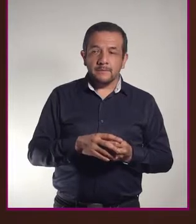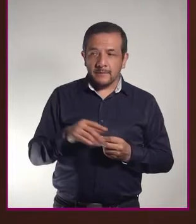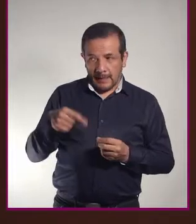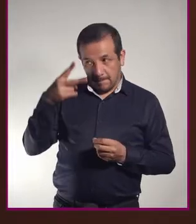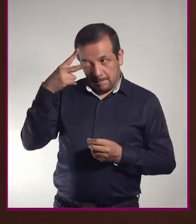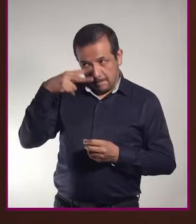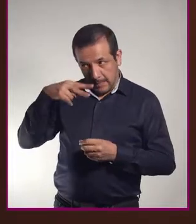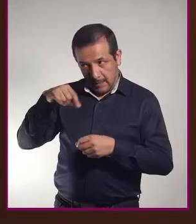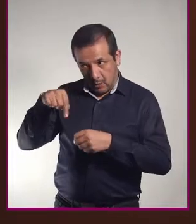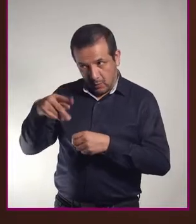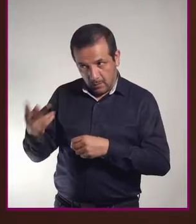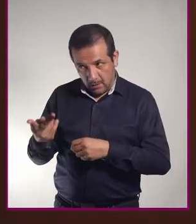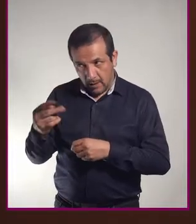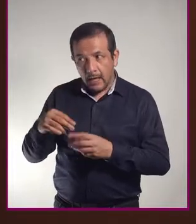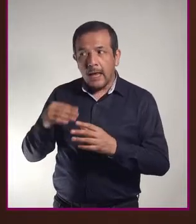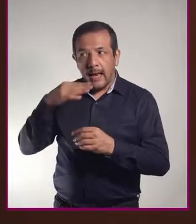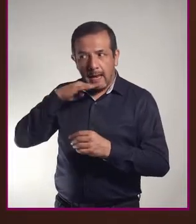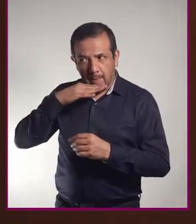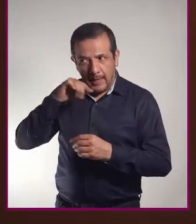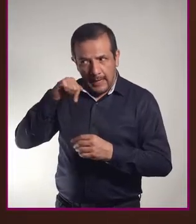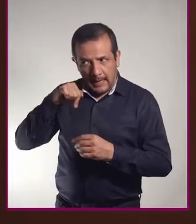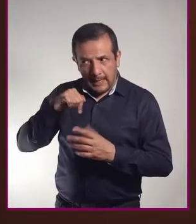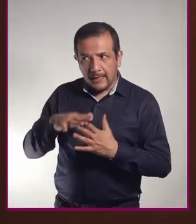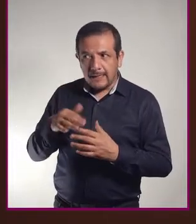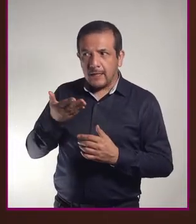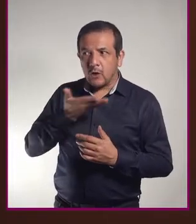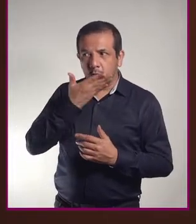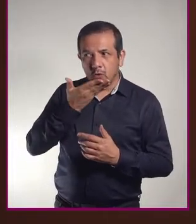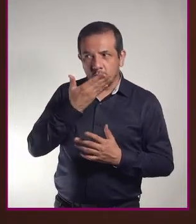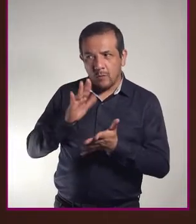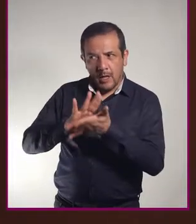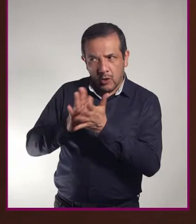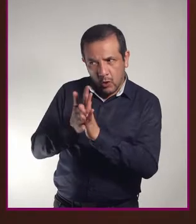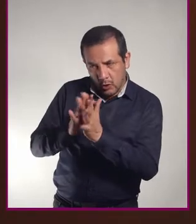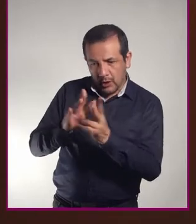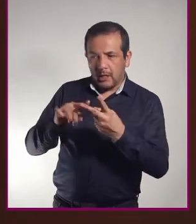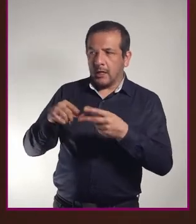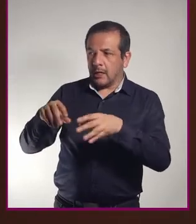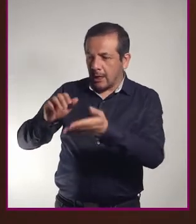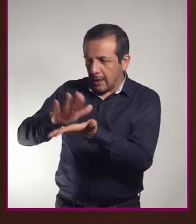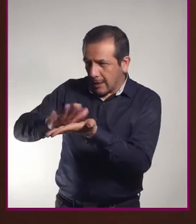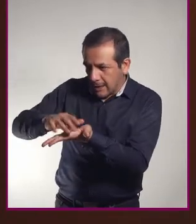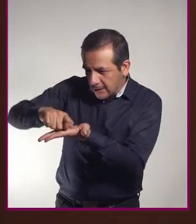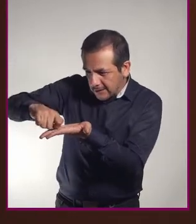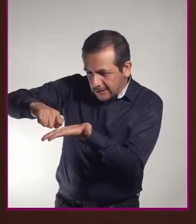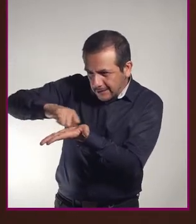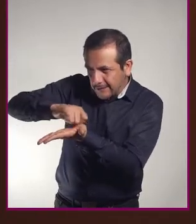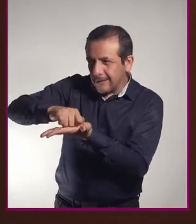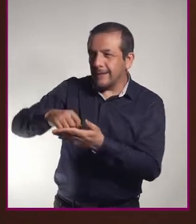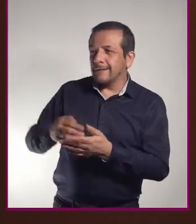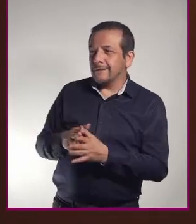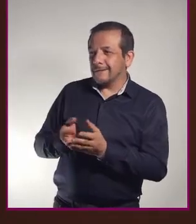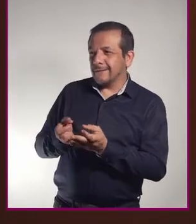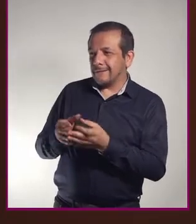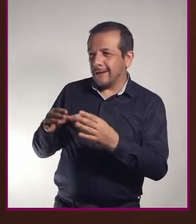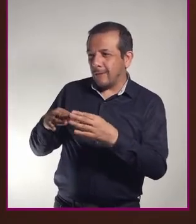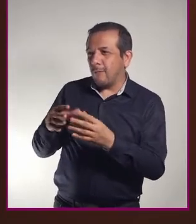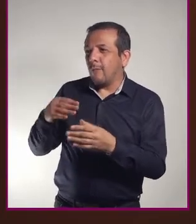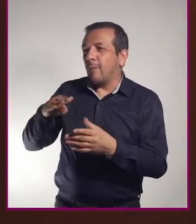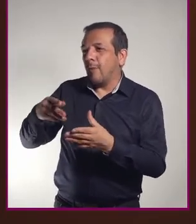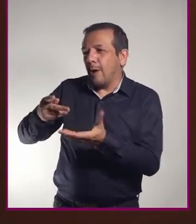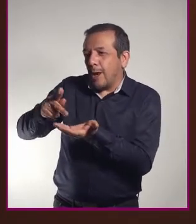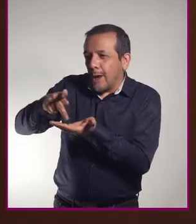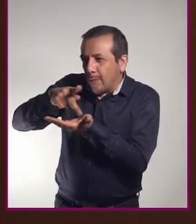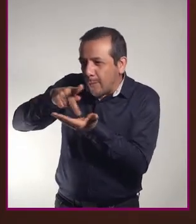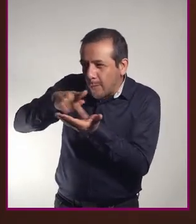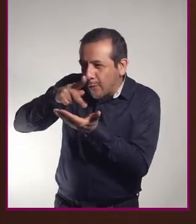en México el maíz cruza toda nuestra comida típica, tortillas, sopes, tlacoyos, pozole, solo por mencionar algunos de